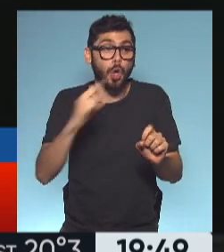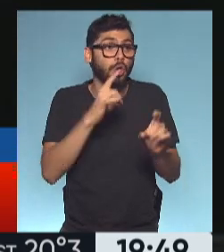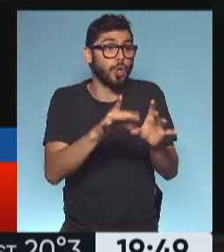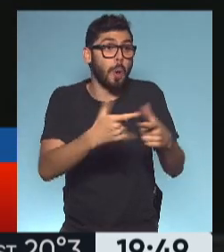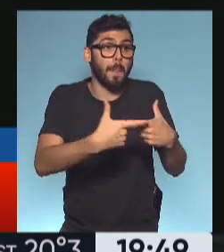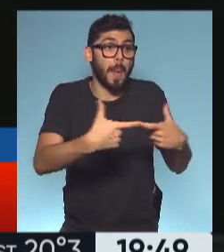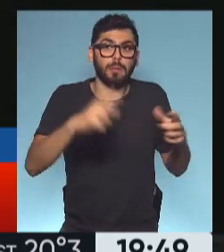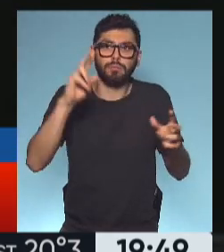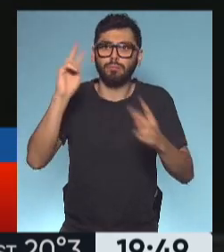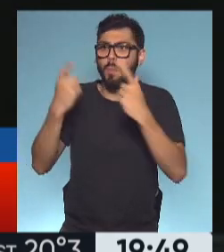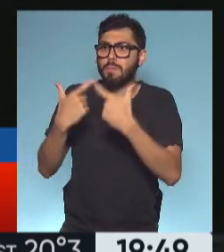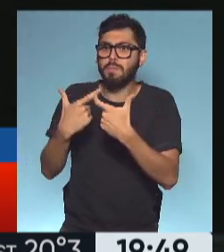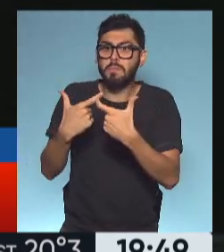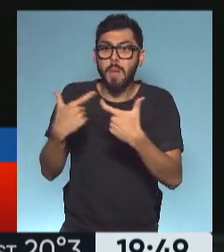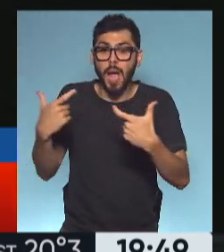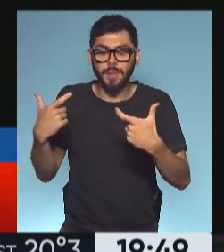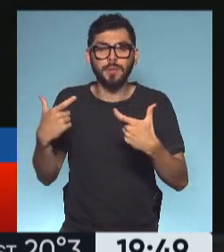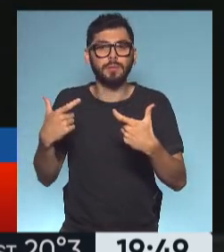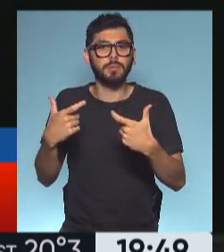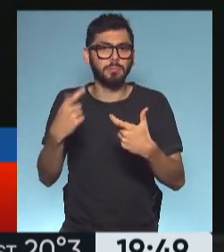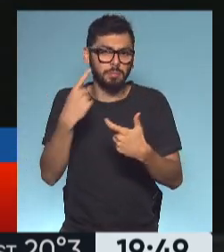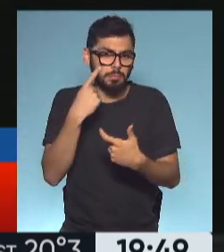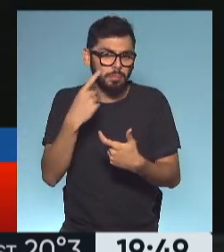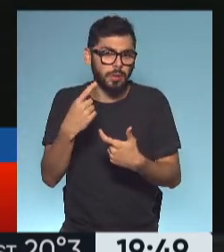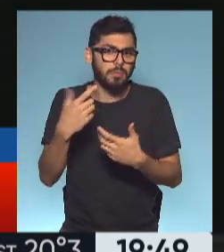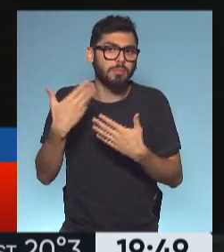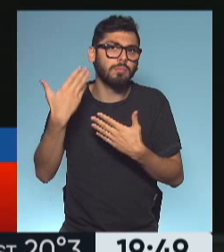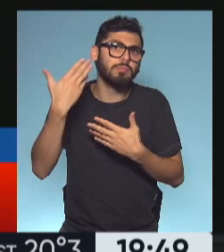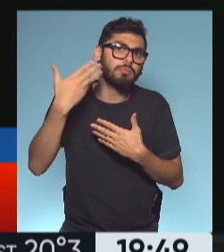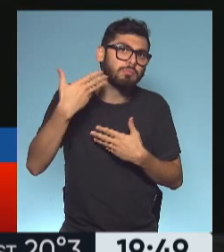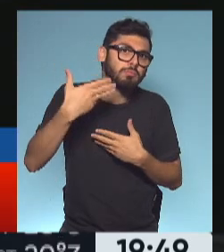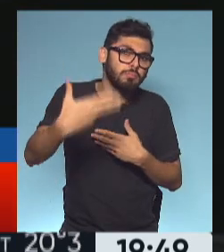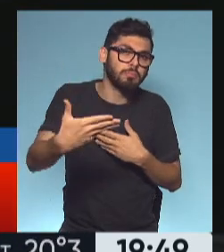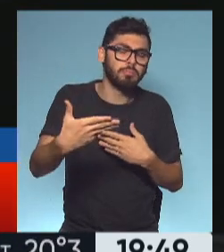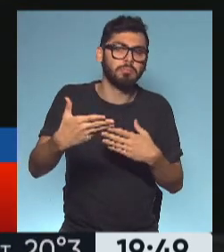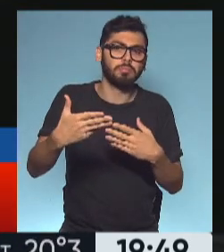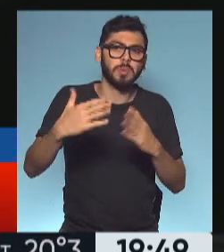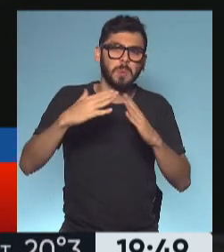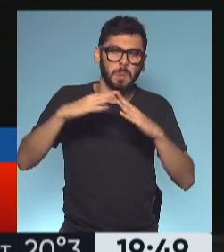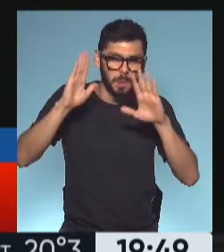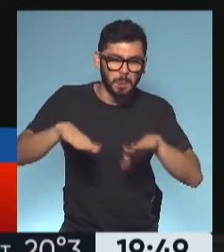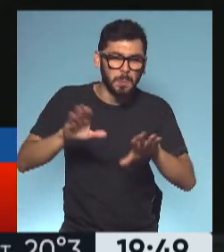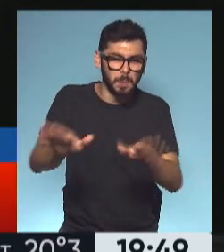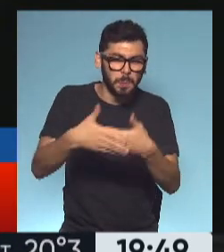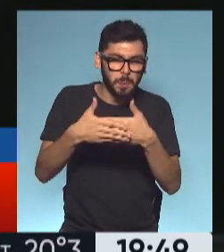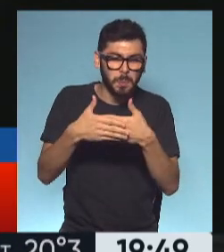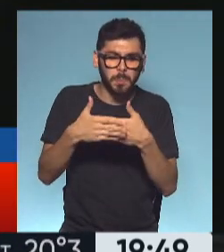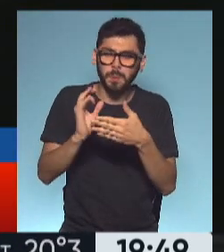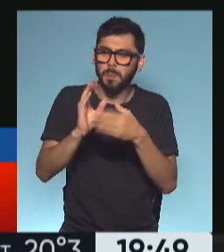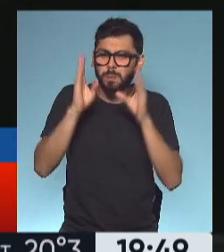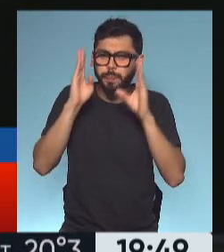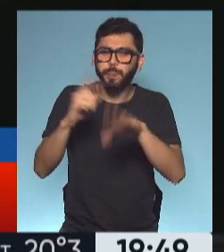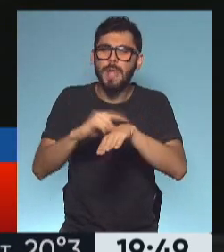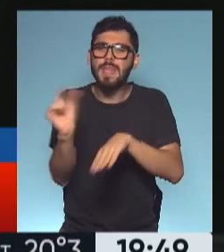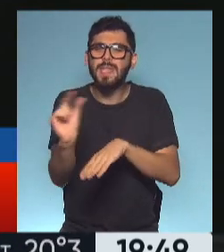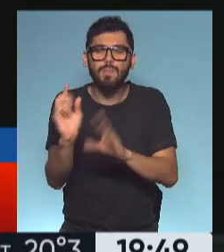y las muertes que están incrementándose también, cree que debemos ir en algún momento a una cuarentena estricta, focalizada por un